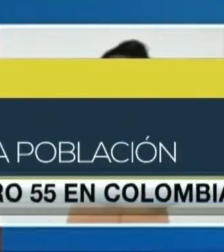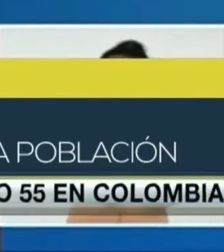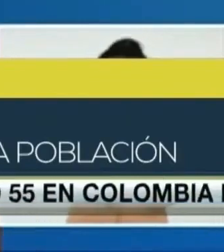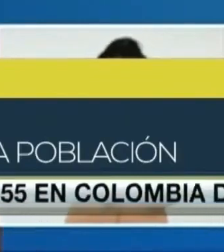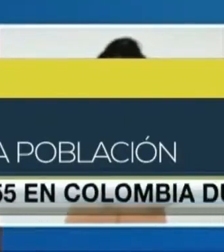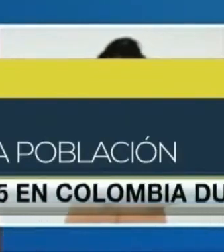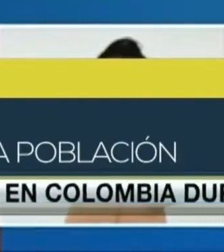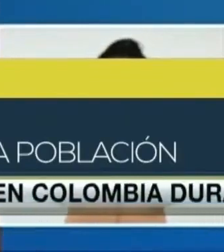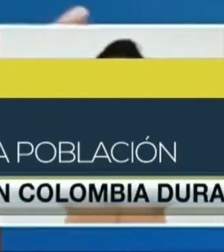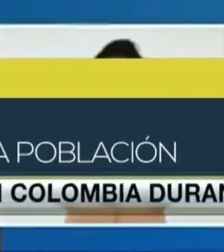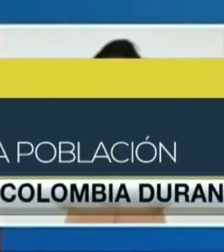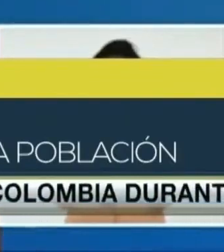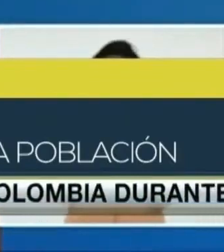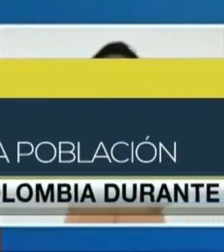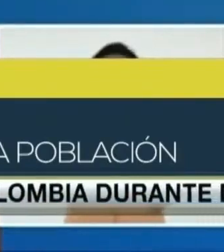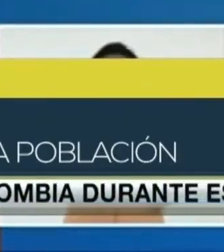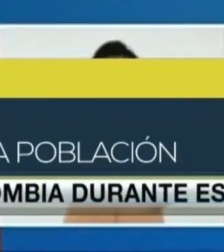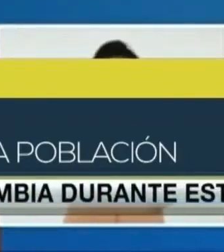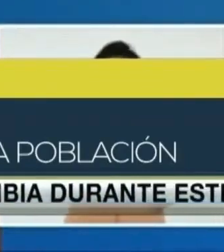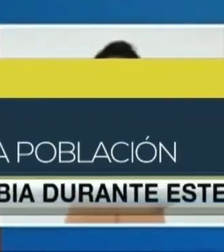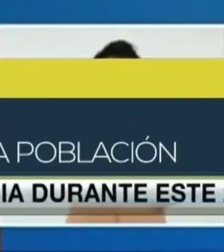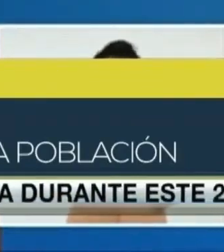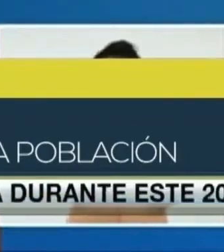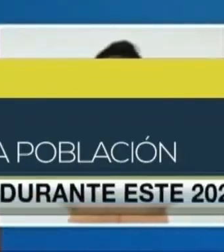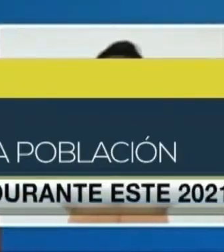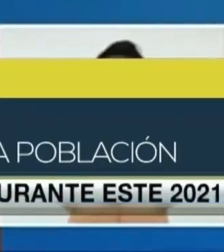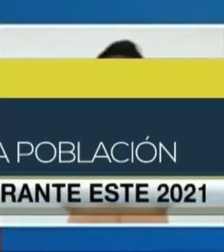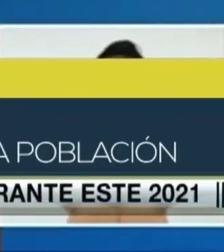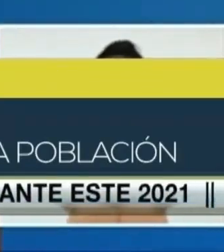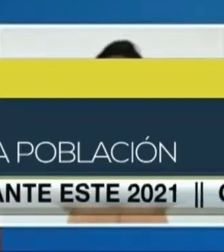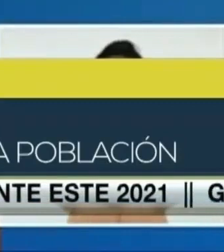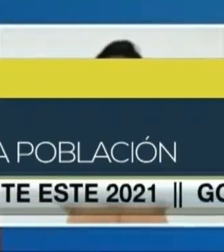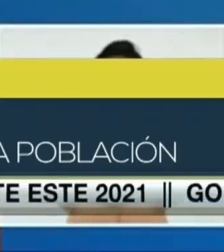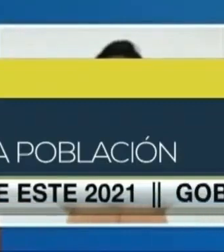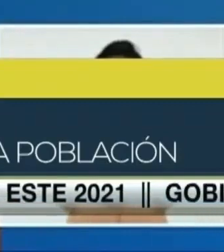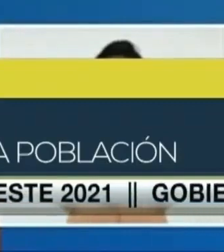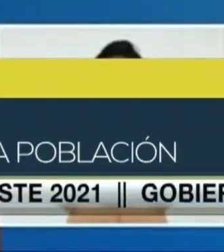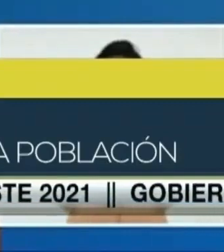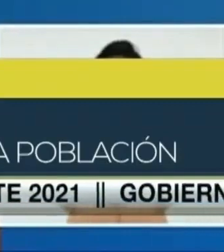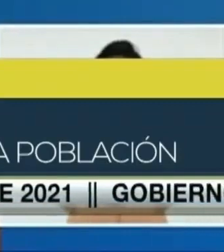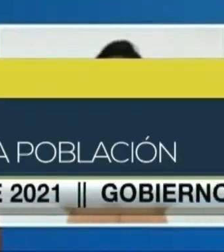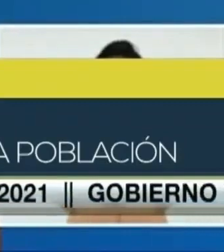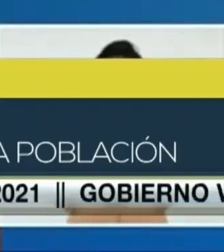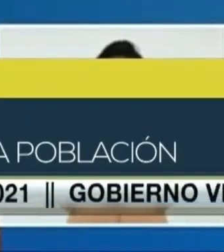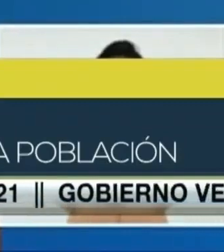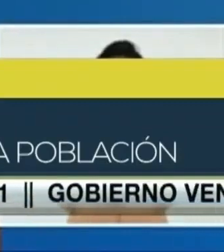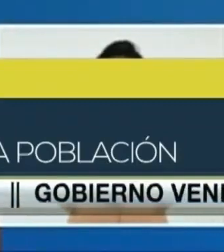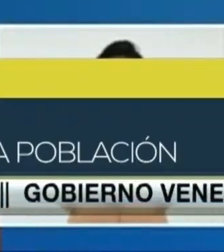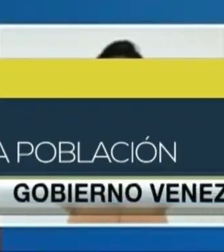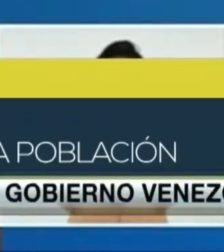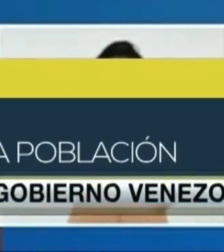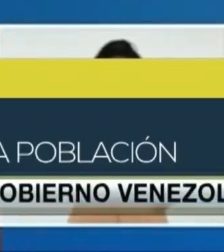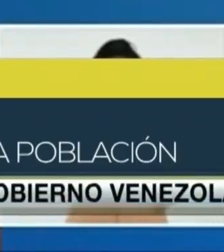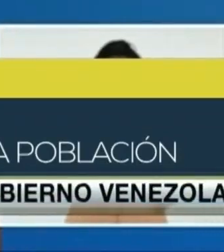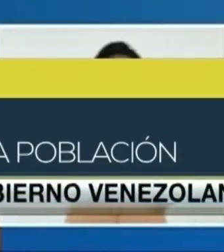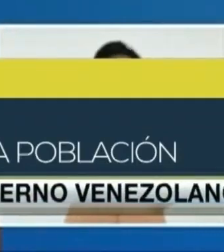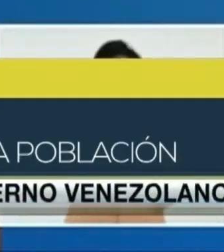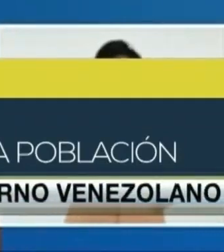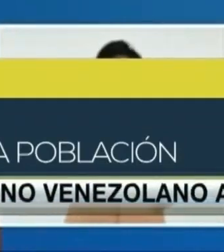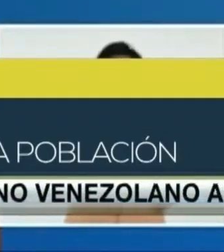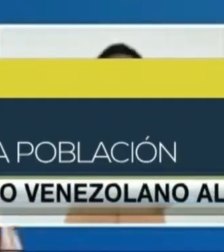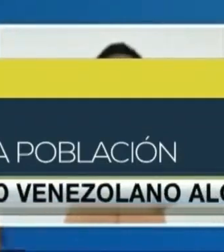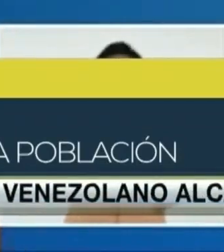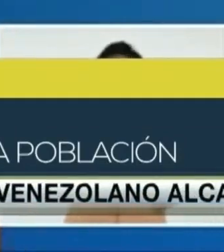a la gestión del gobierno de la pandemia condiciones sociales complejas, que desmentí